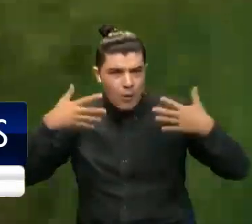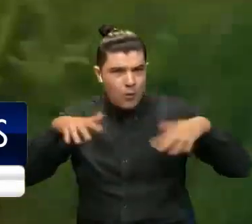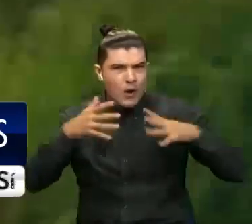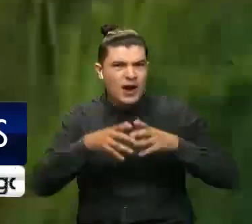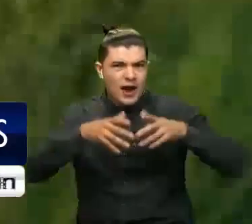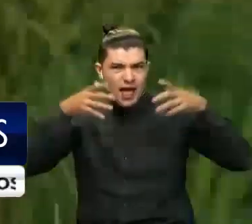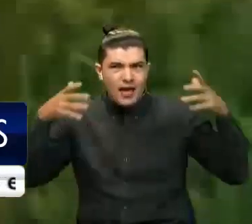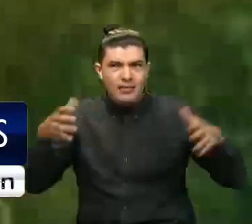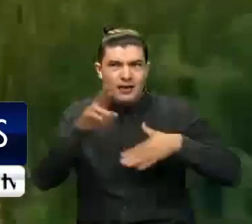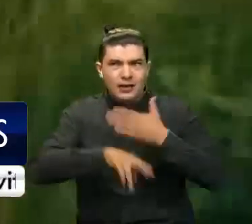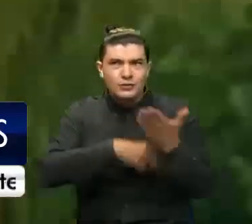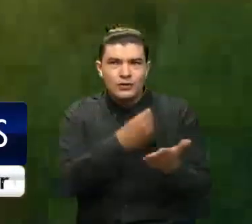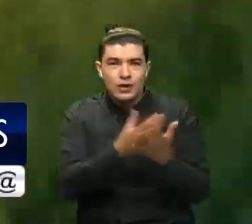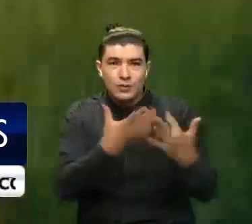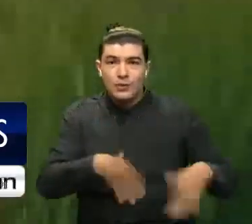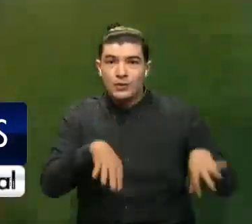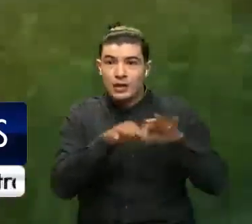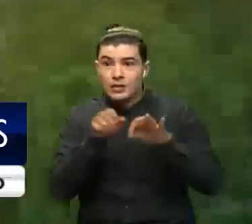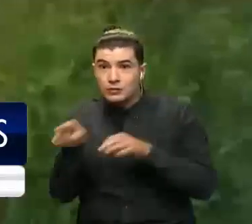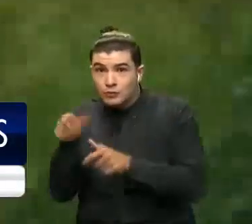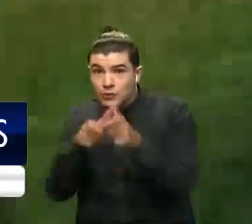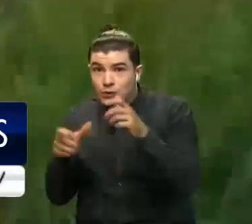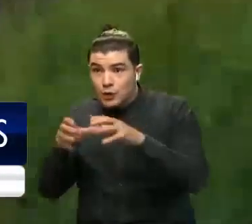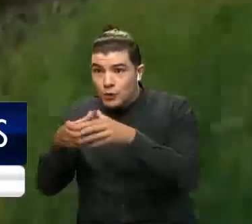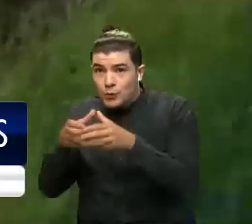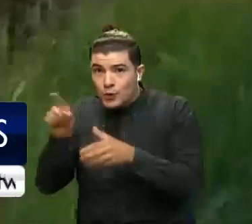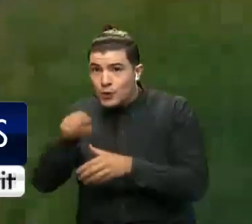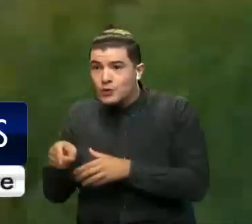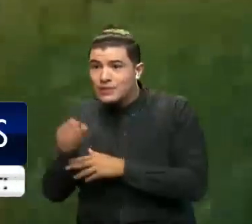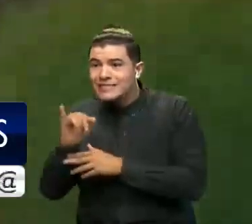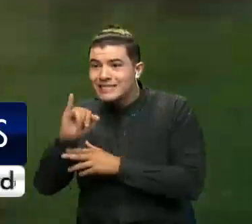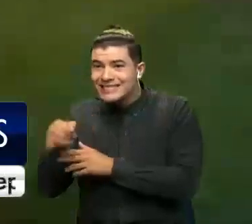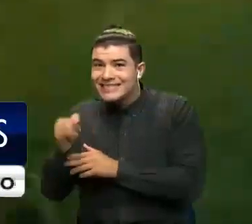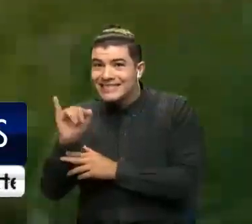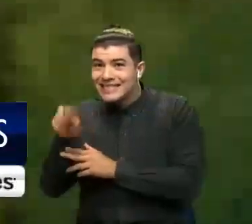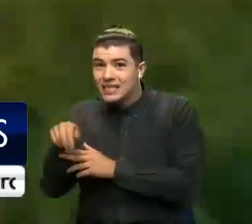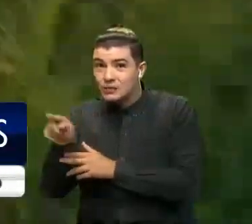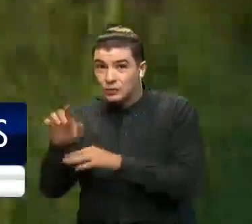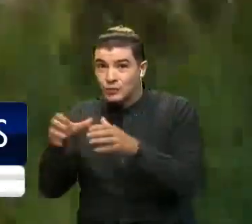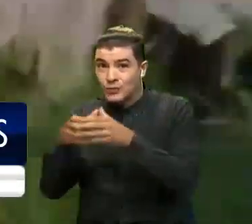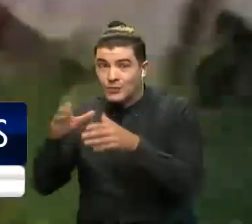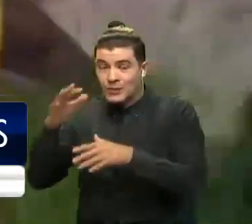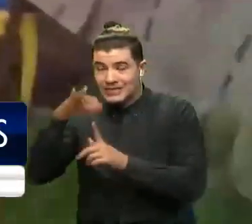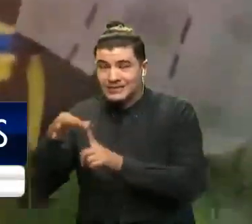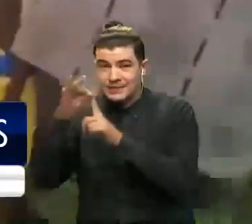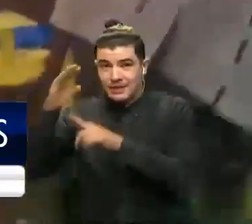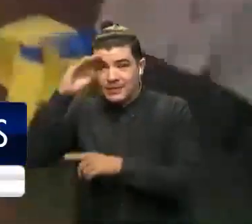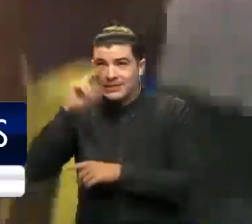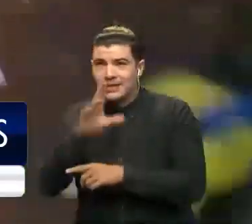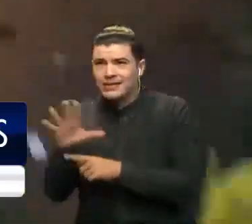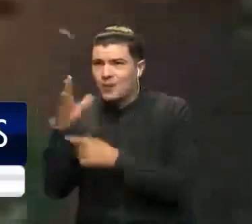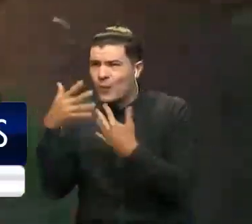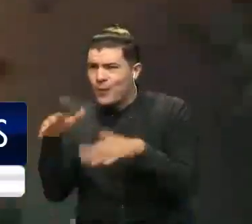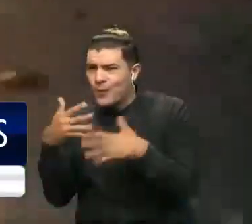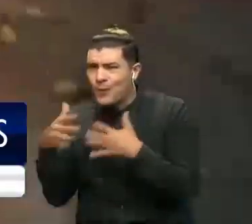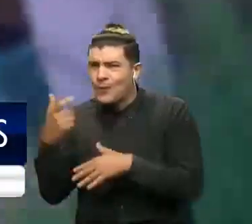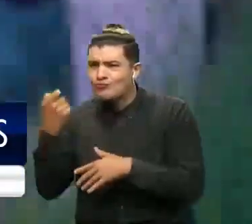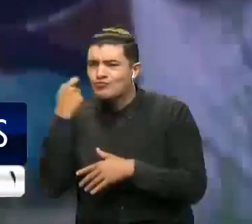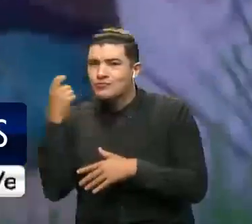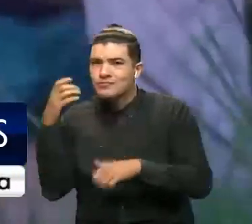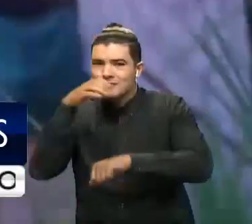colombia varios de ellos participaron en la reciente neutralización del delincuente denominado como puntilla en medellín